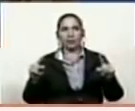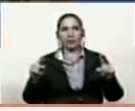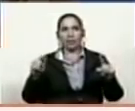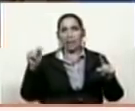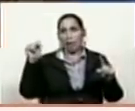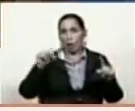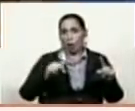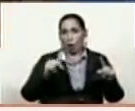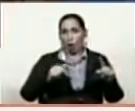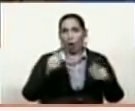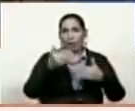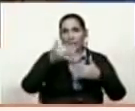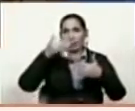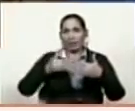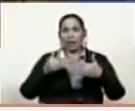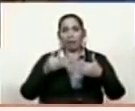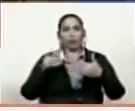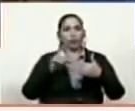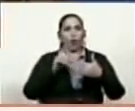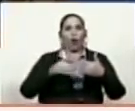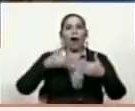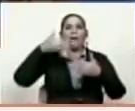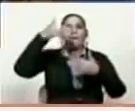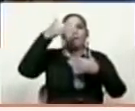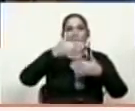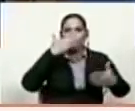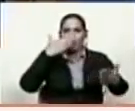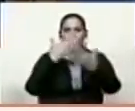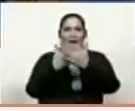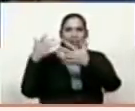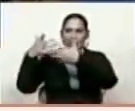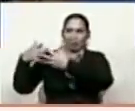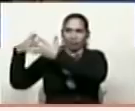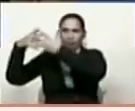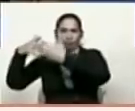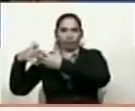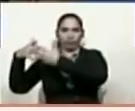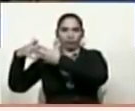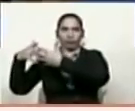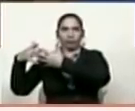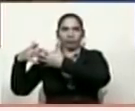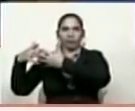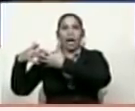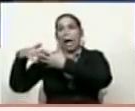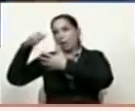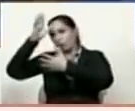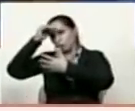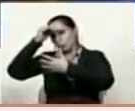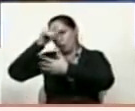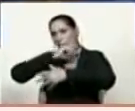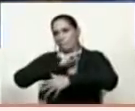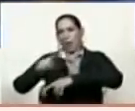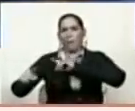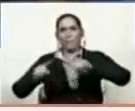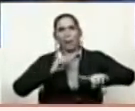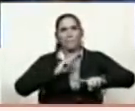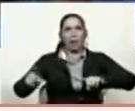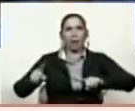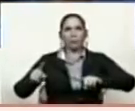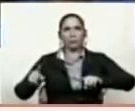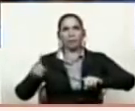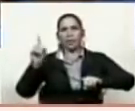no detrás, sino al frente, el imperialismo norteamericano, el elenco capitaneado por Trump, pero del cual forman parte el señor